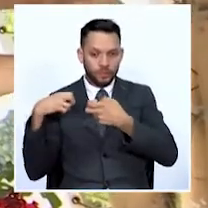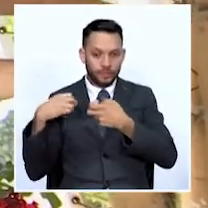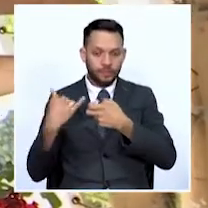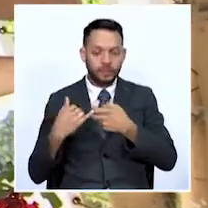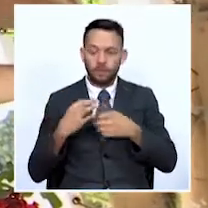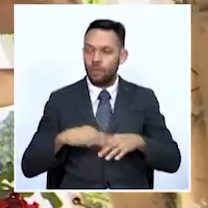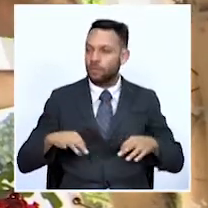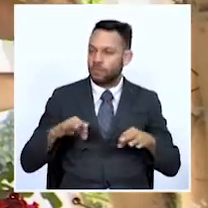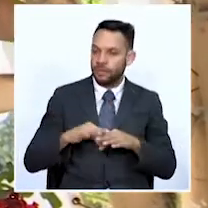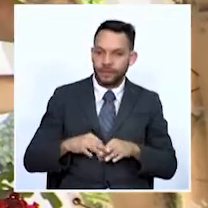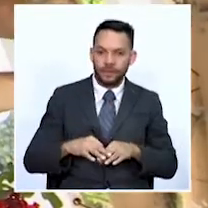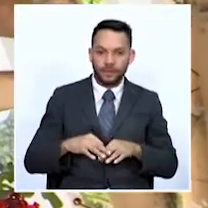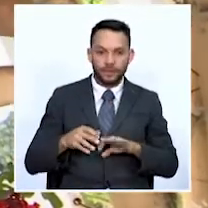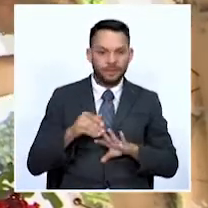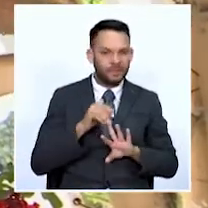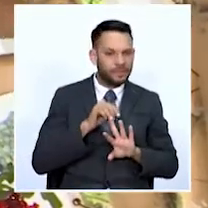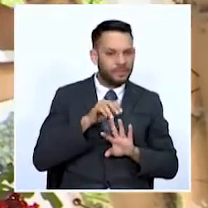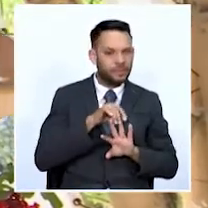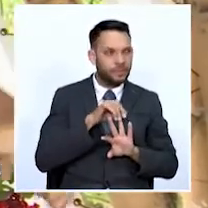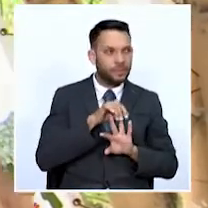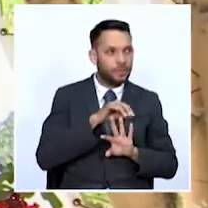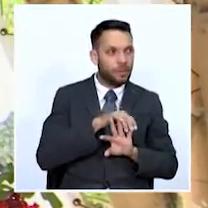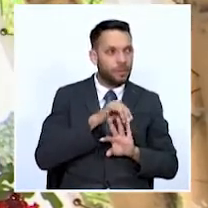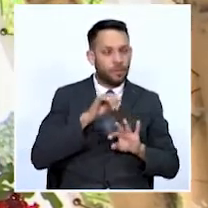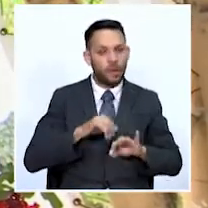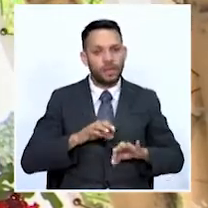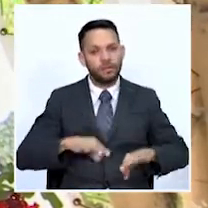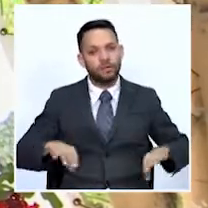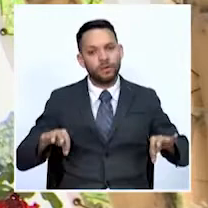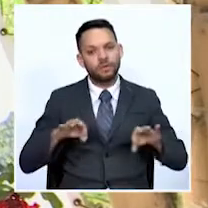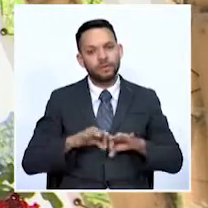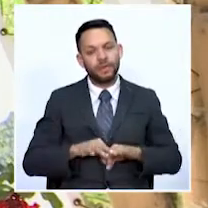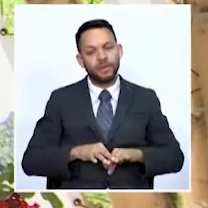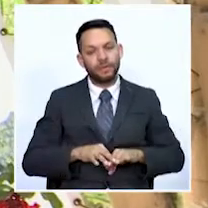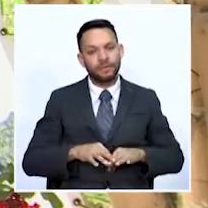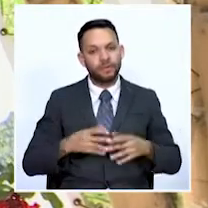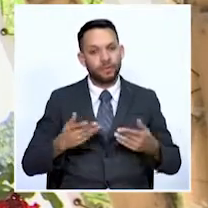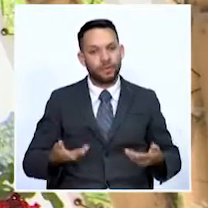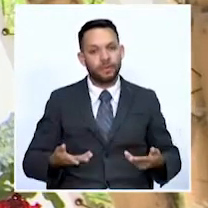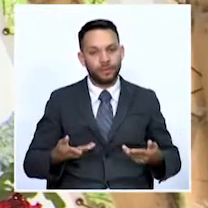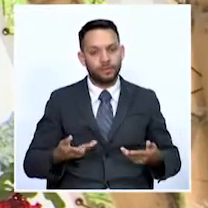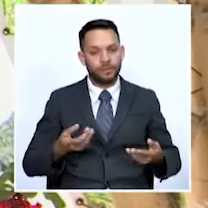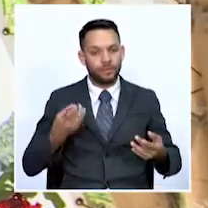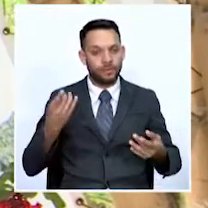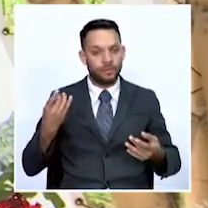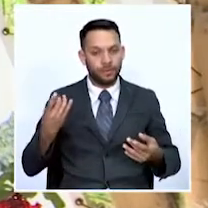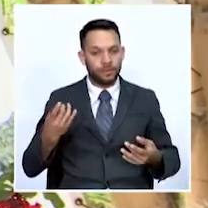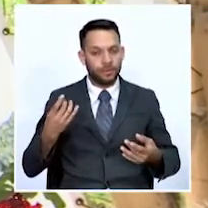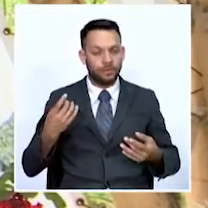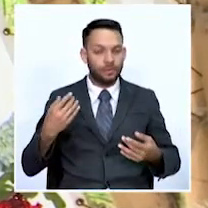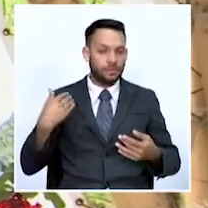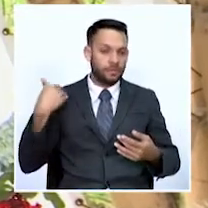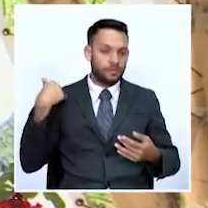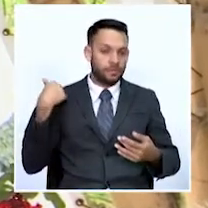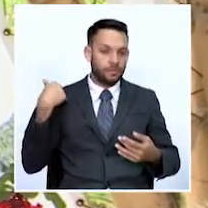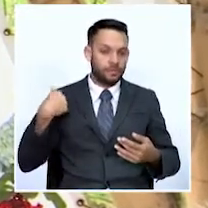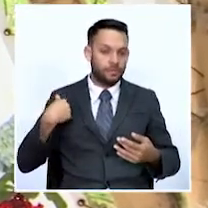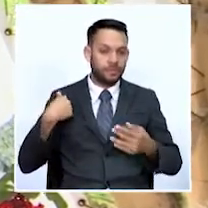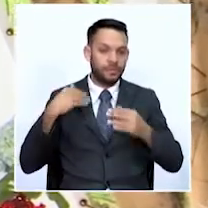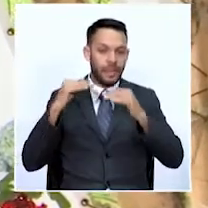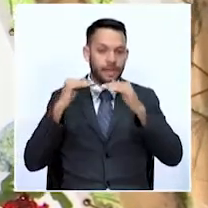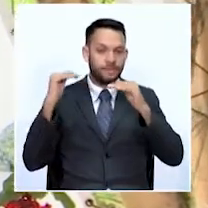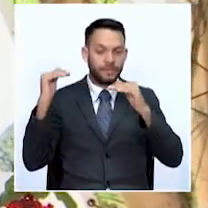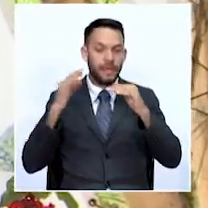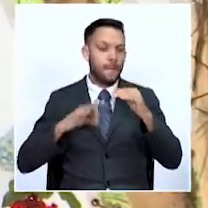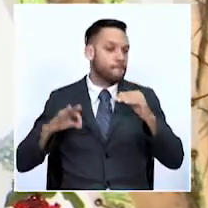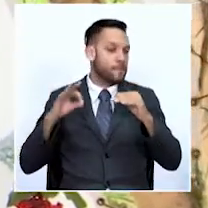empújame hacia arriba, dolor. Puede ser también una lesión del infraespinoso y el subescapular. Entonces,